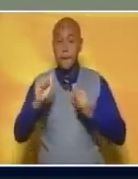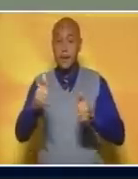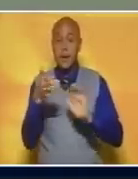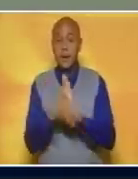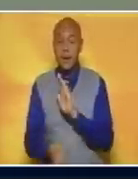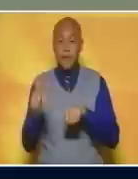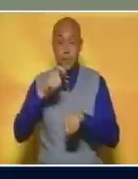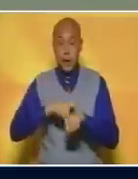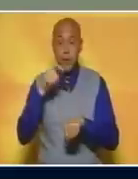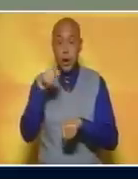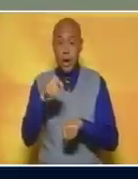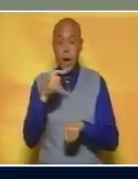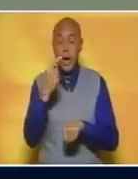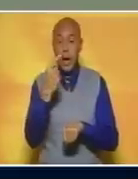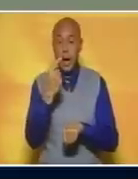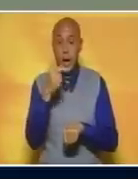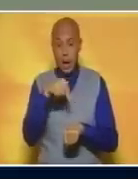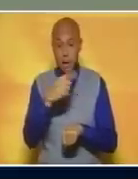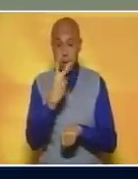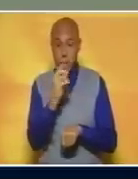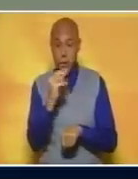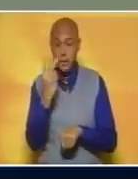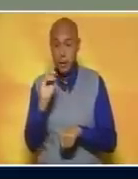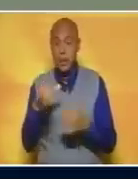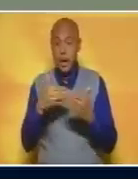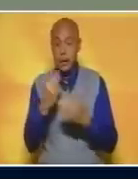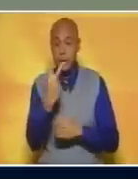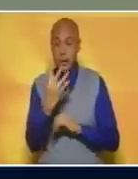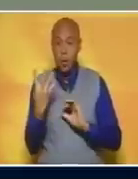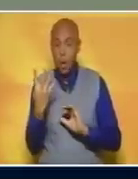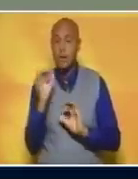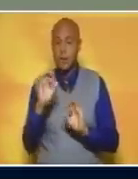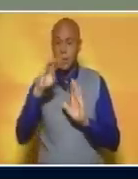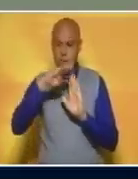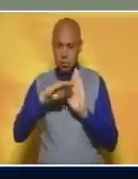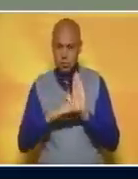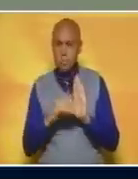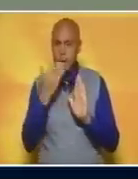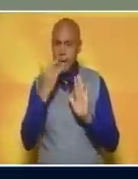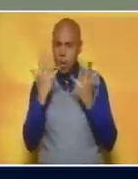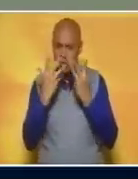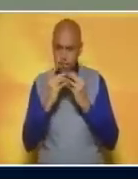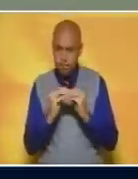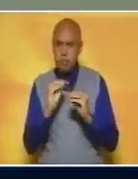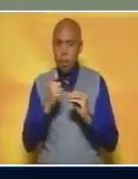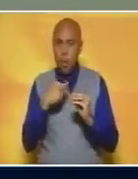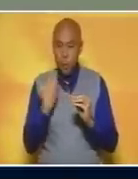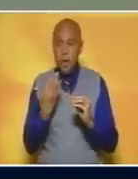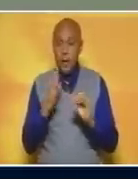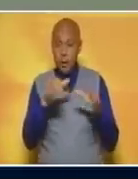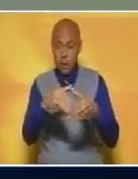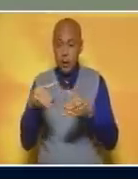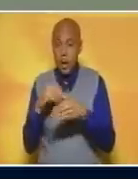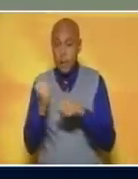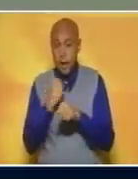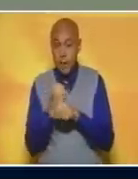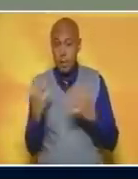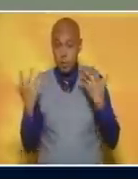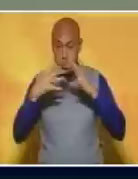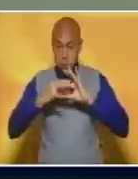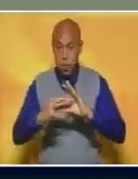ciclo 2020-2024 con mayor planificación, con mayor capacidad, la importancia del trabajo en equipo, el trabajo